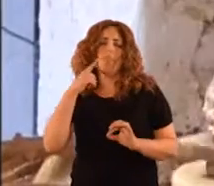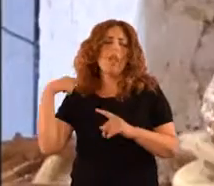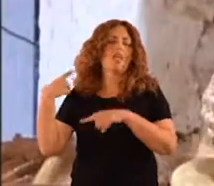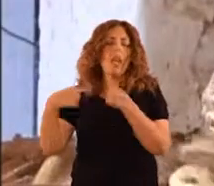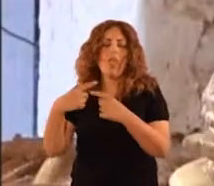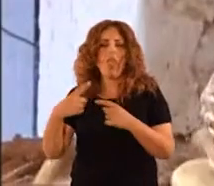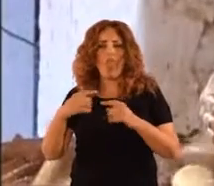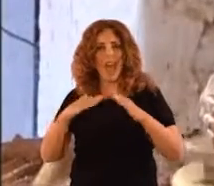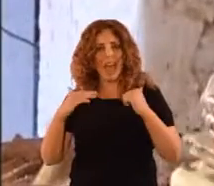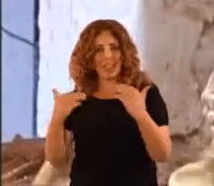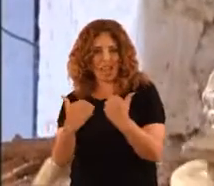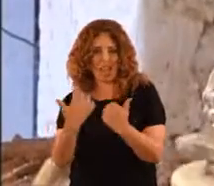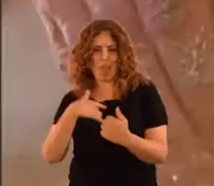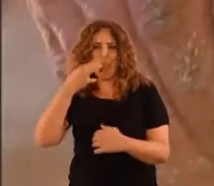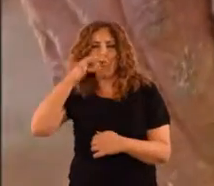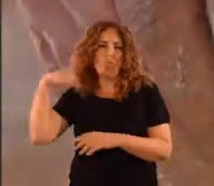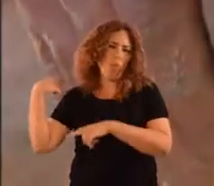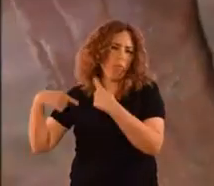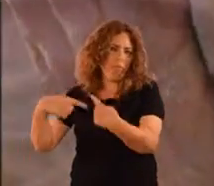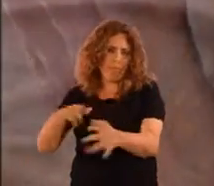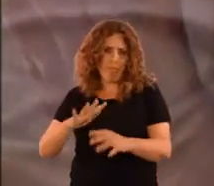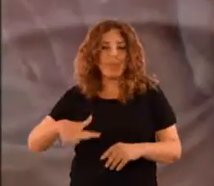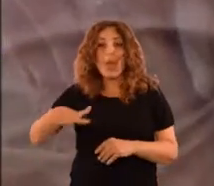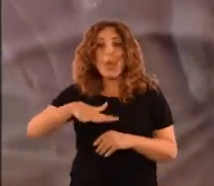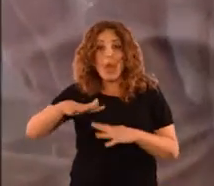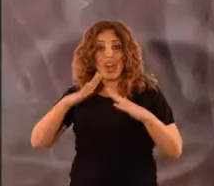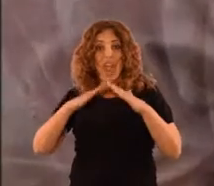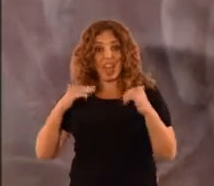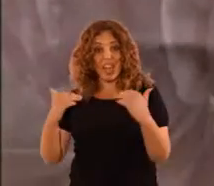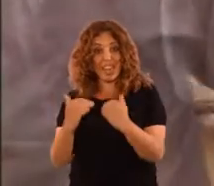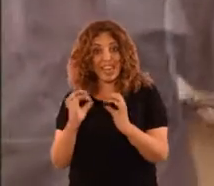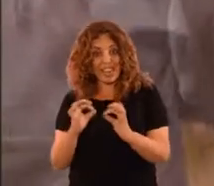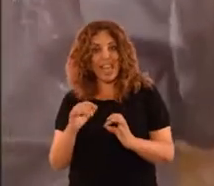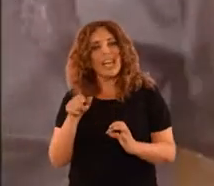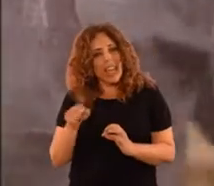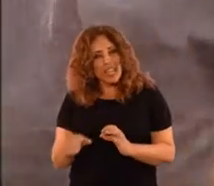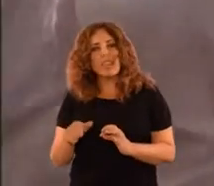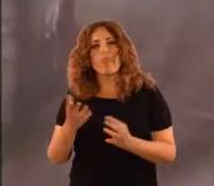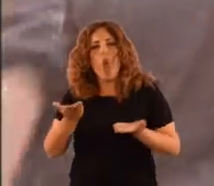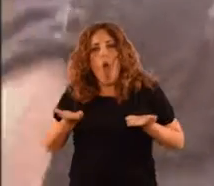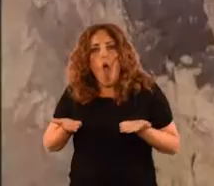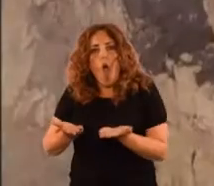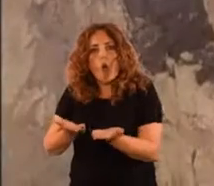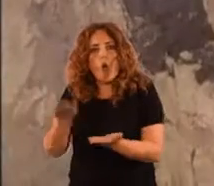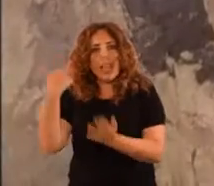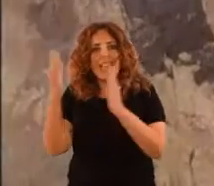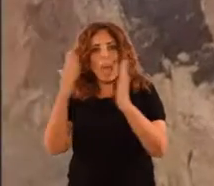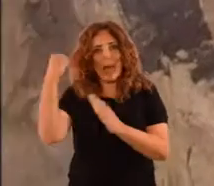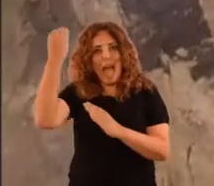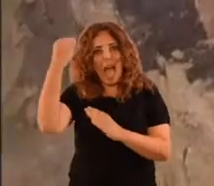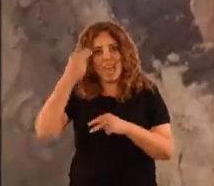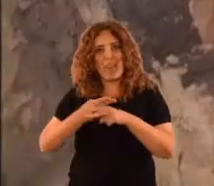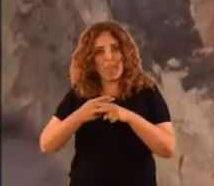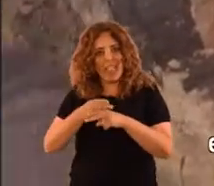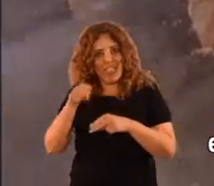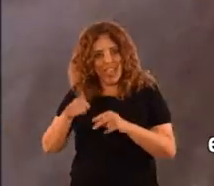La tradición artesanal de Sorbas ha perdurado durante siglos. En el barrio de la Alfarería perviven aún hornos